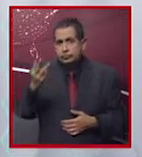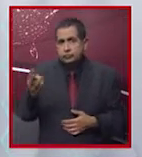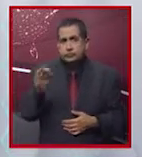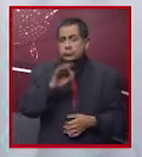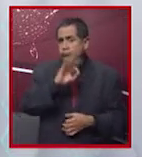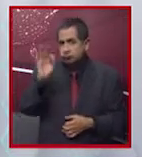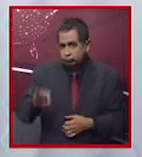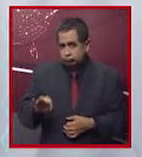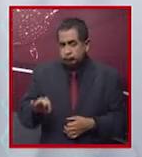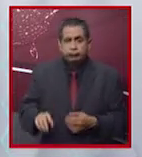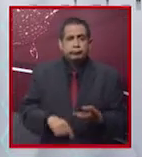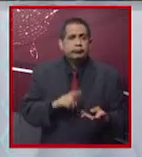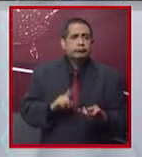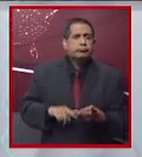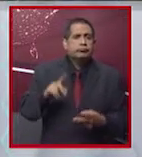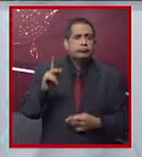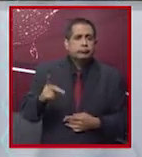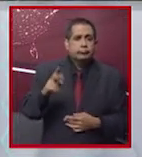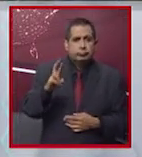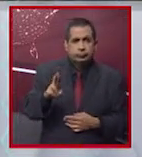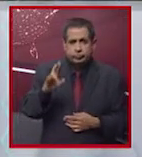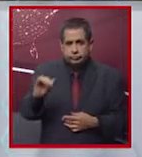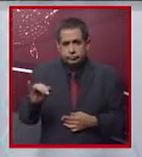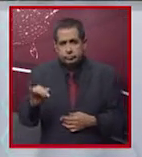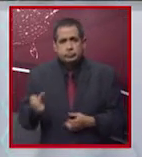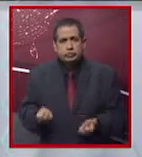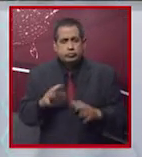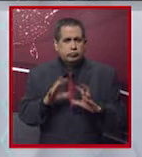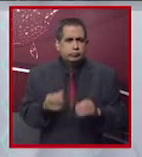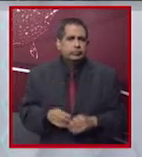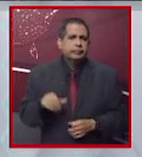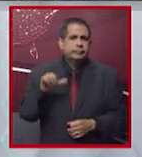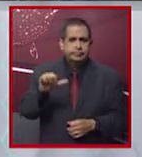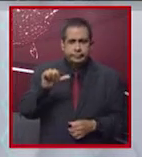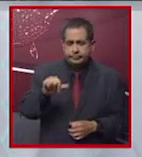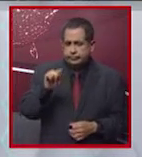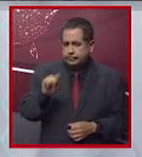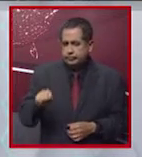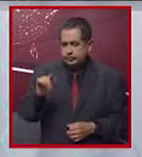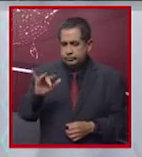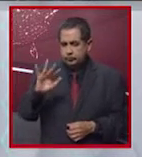de la votación total. El Partido Revolucionario Institucional cuenta con el